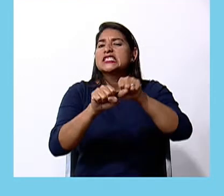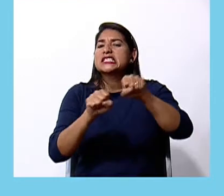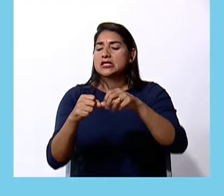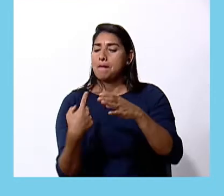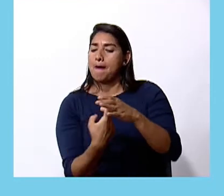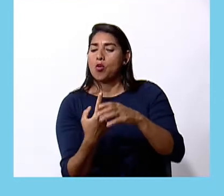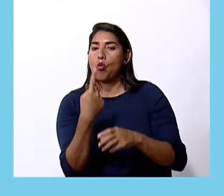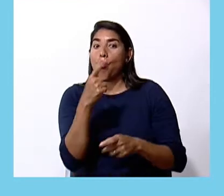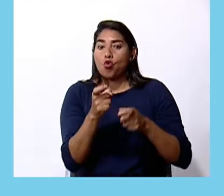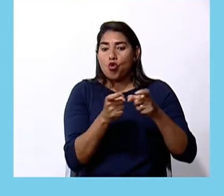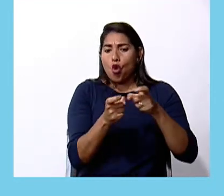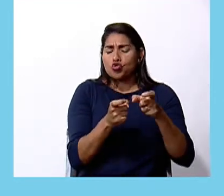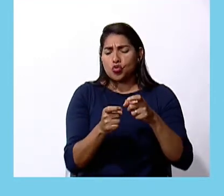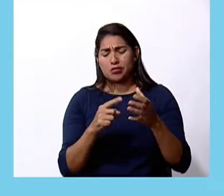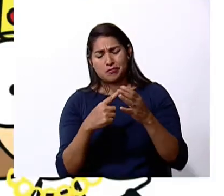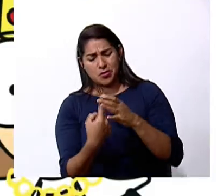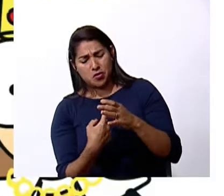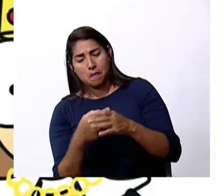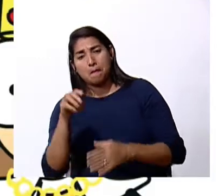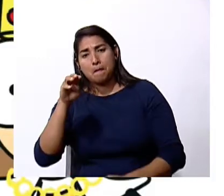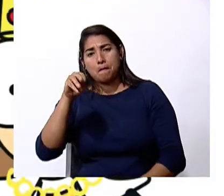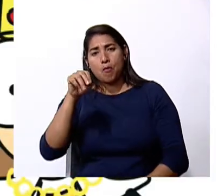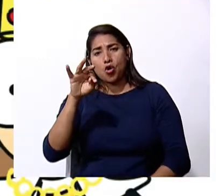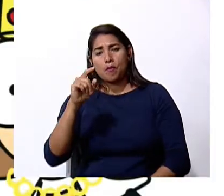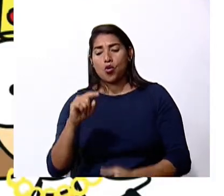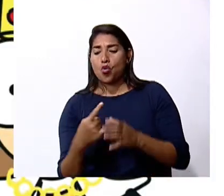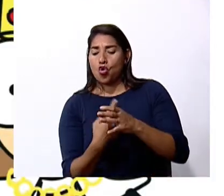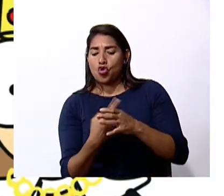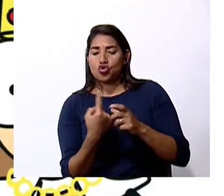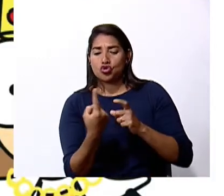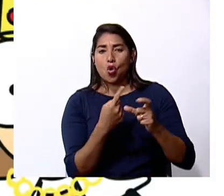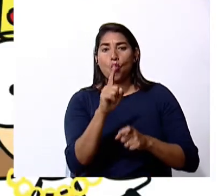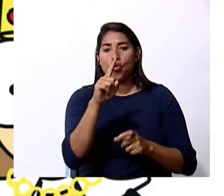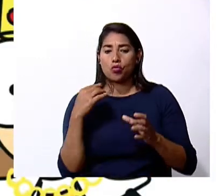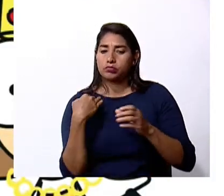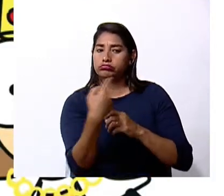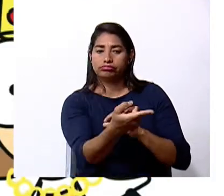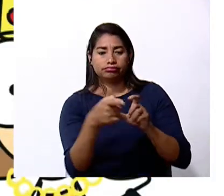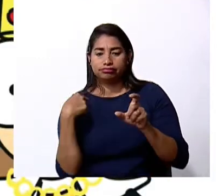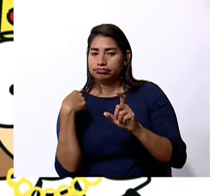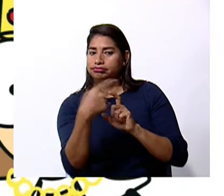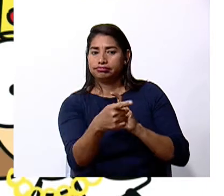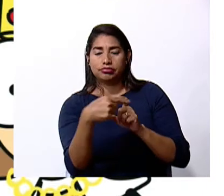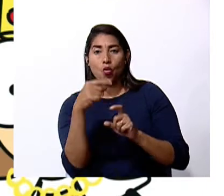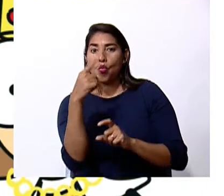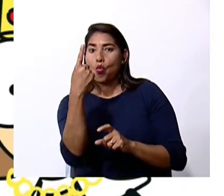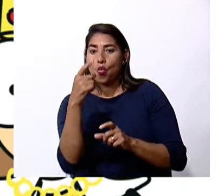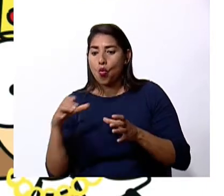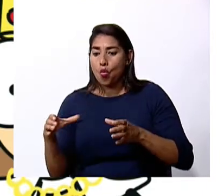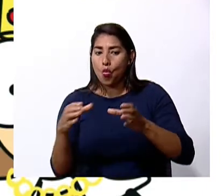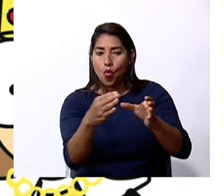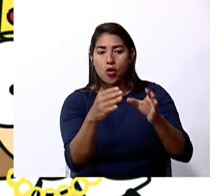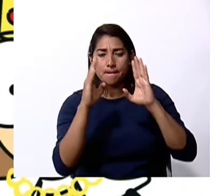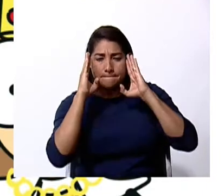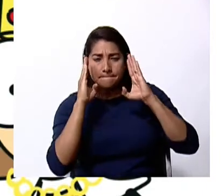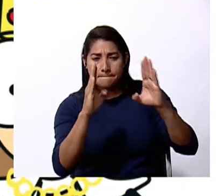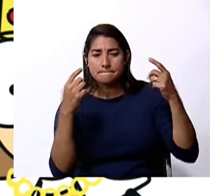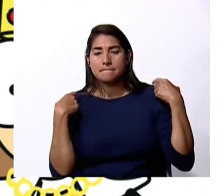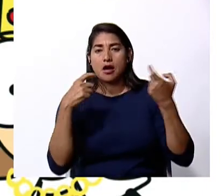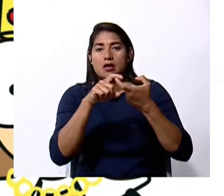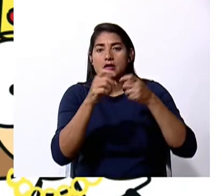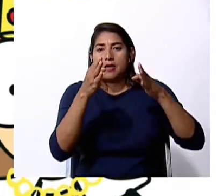monopólico. ¿Qué quiere decir monopolio? Que todo comercio, salida y entrada de productos de las colonias era pura y